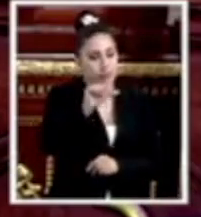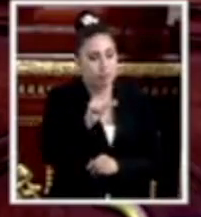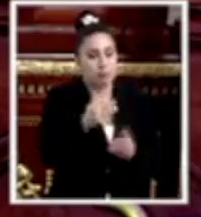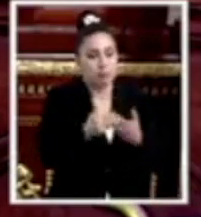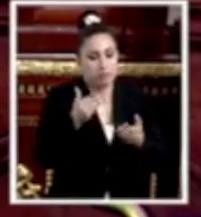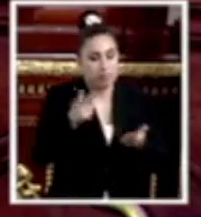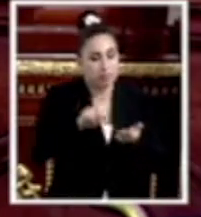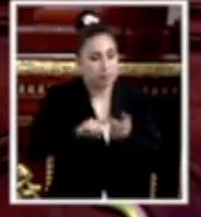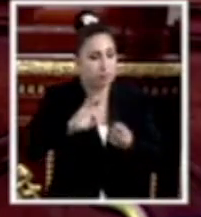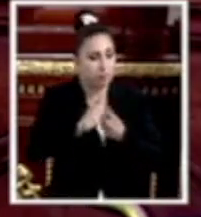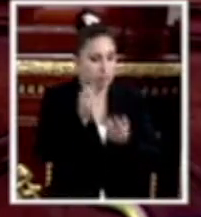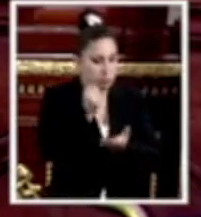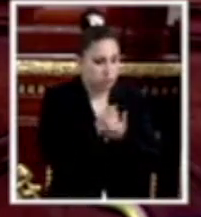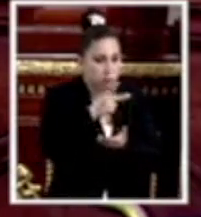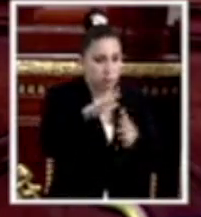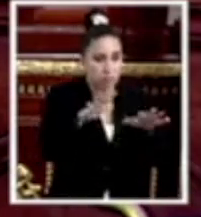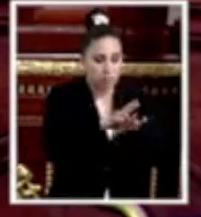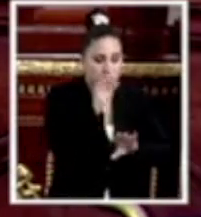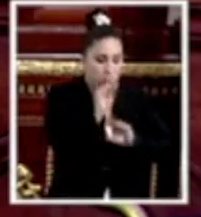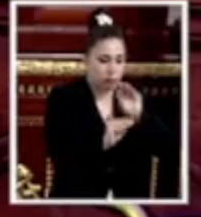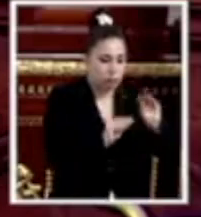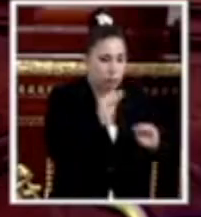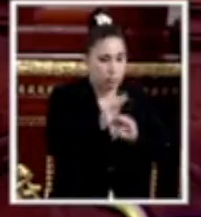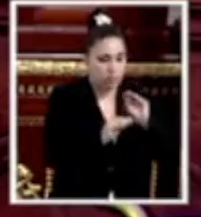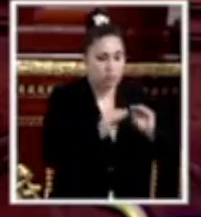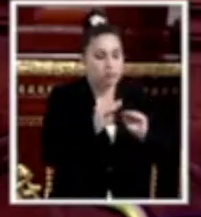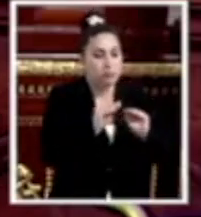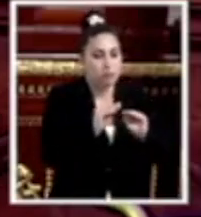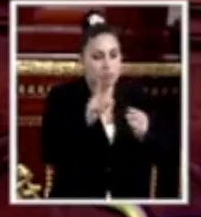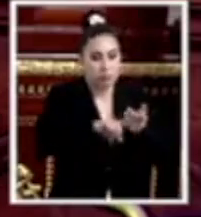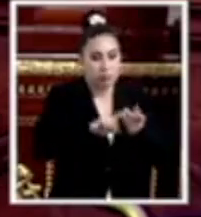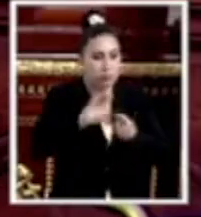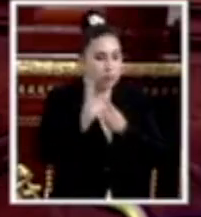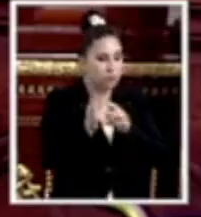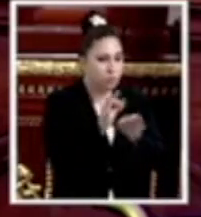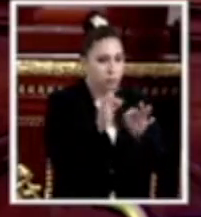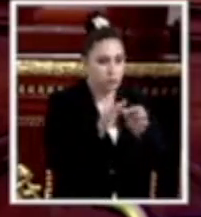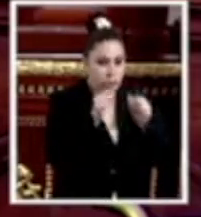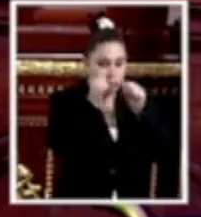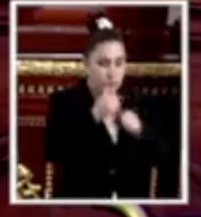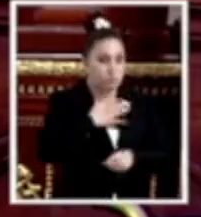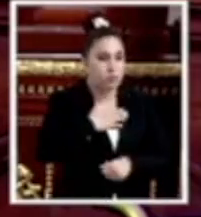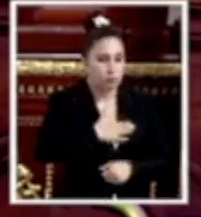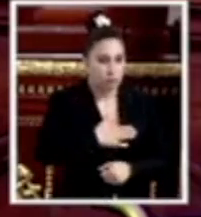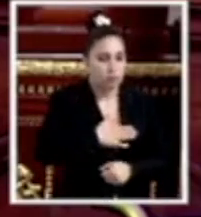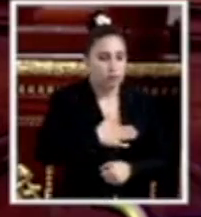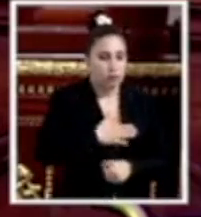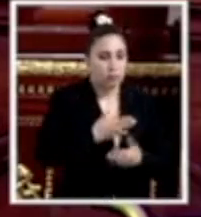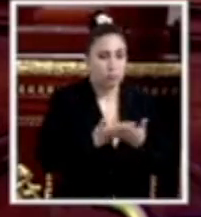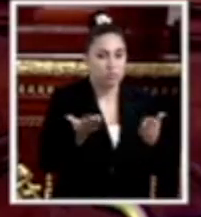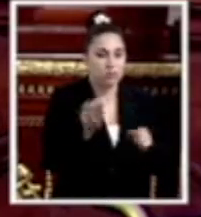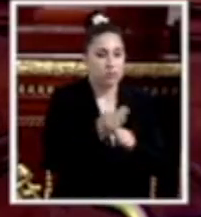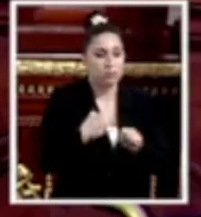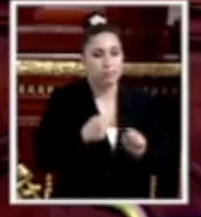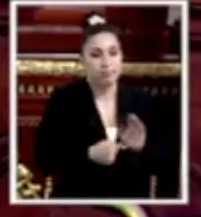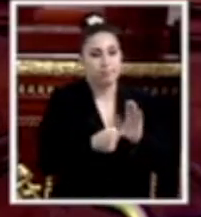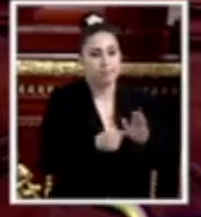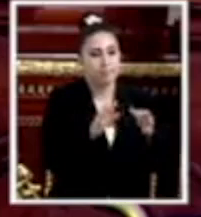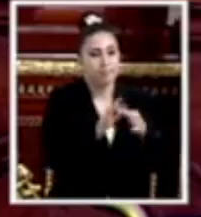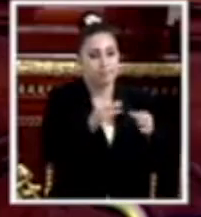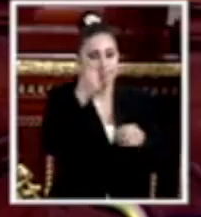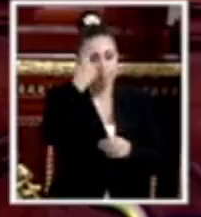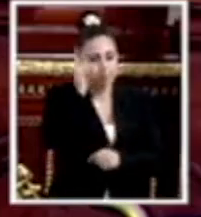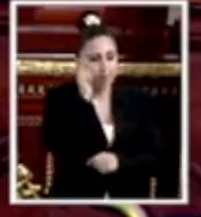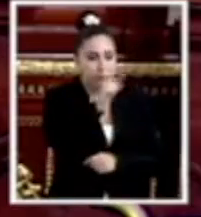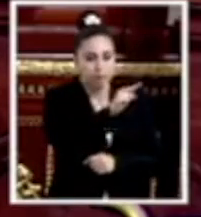aprobada con modificaciones al interior de la Comisión de Administración y Procuración de Justicia y que hoy se expone ante el Pleno para buscar, de